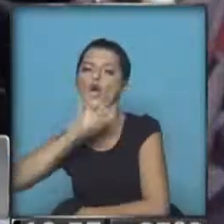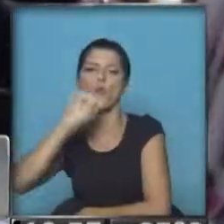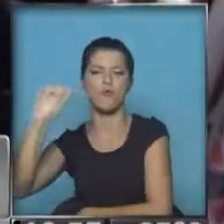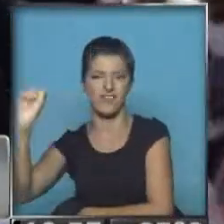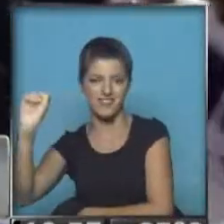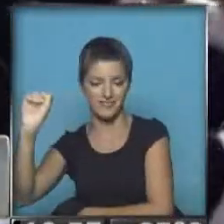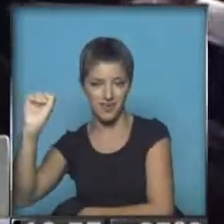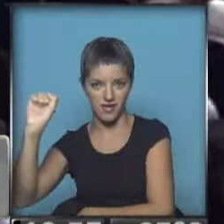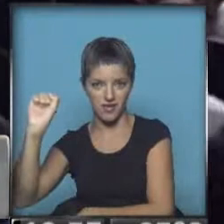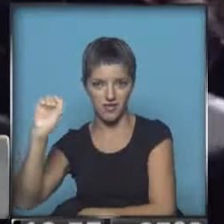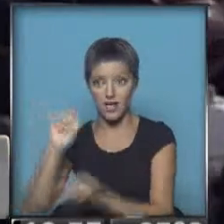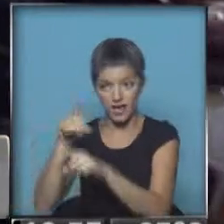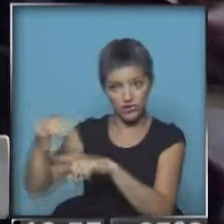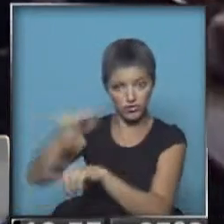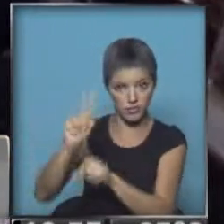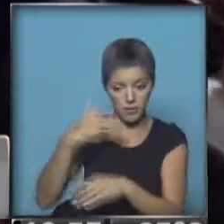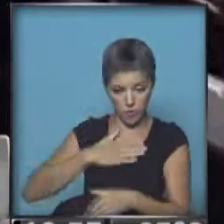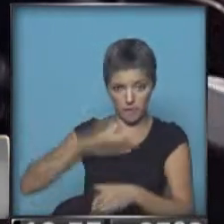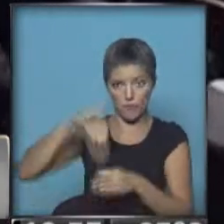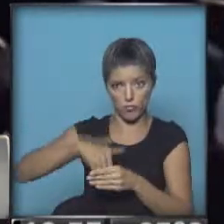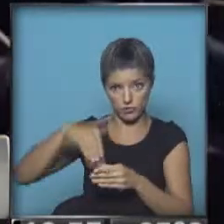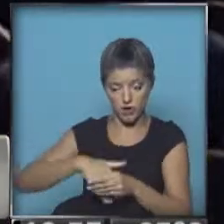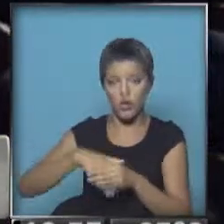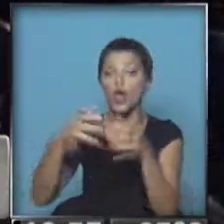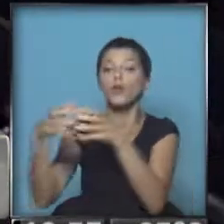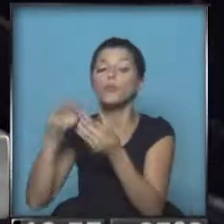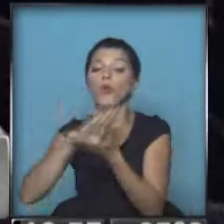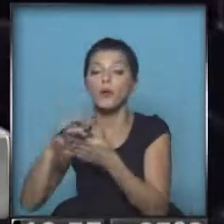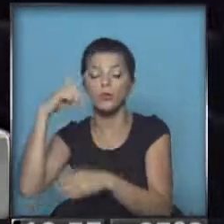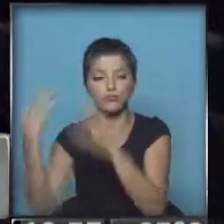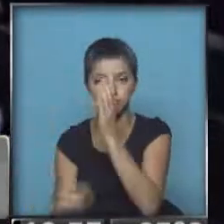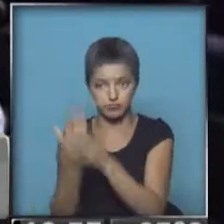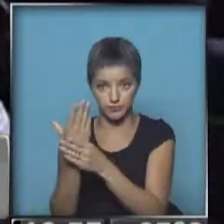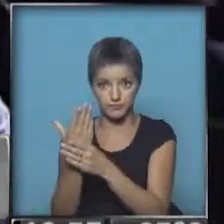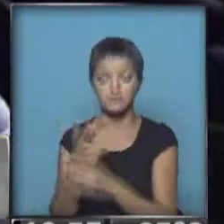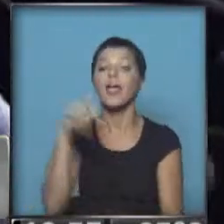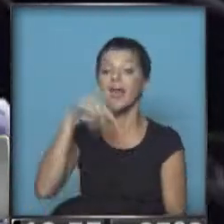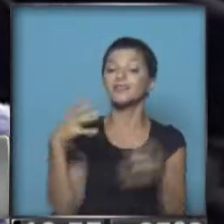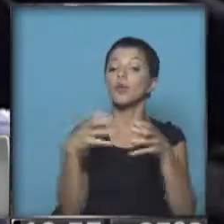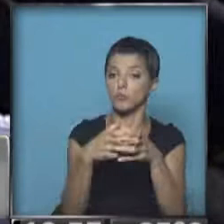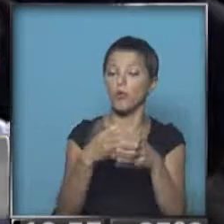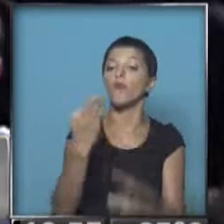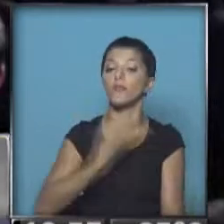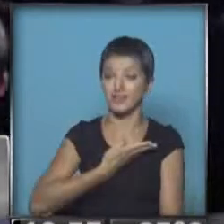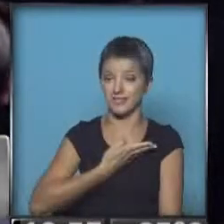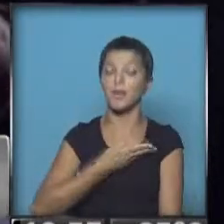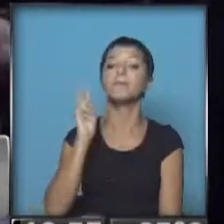Comunista, que fundaron nuevas agrupaciones. Este Frente para la Victoria, del que hace